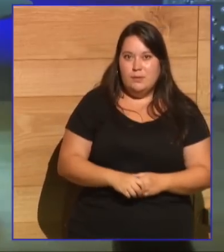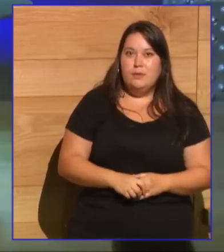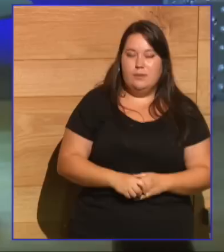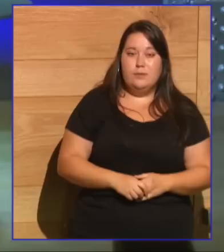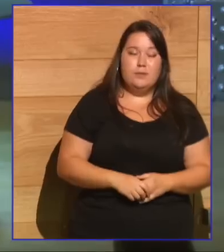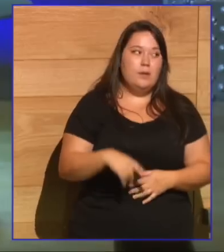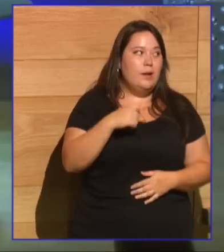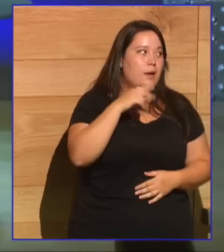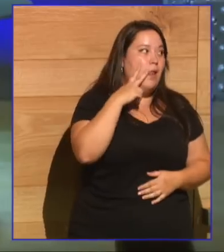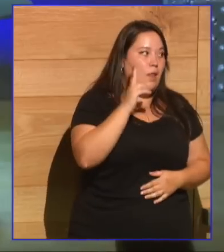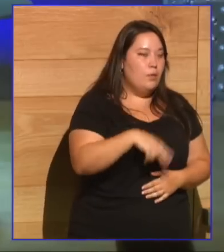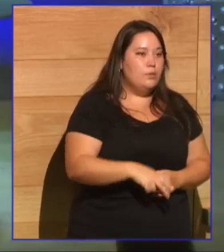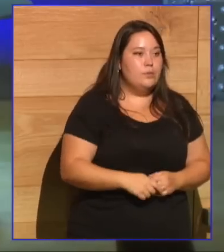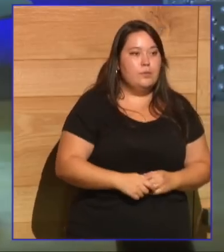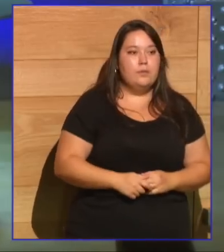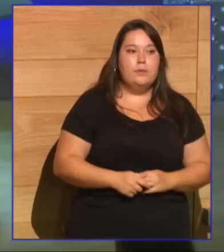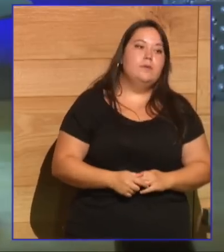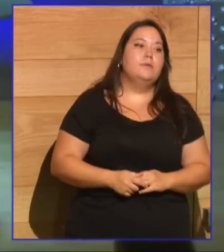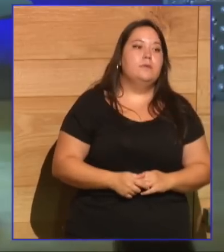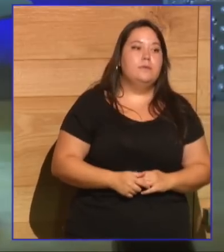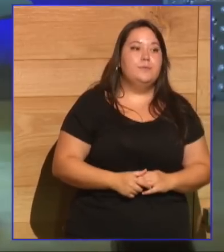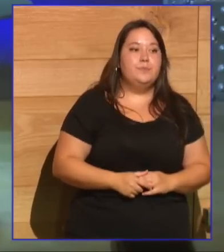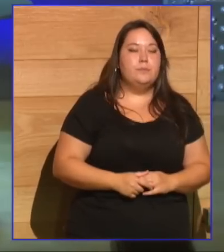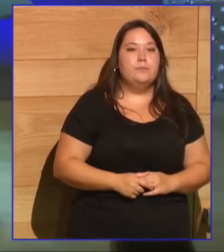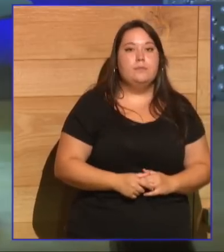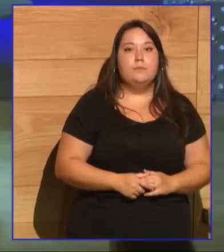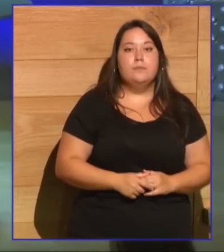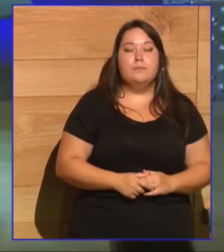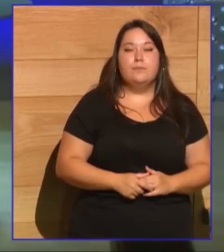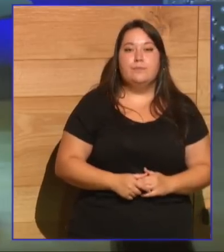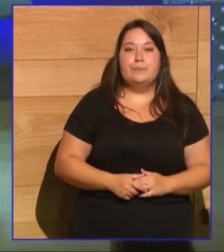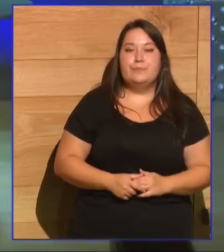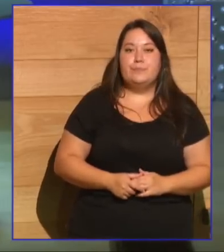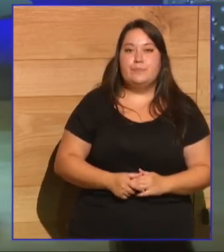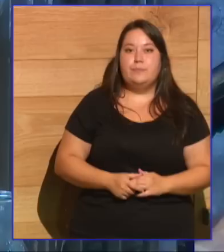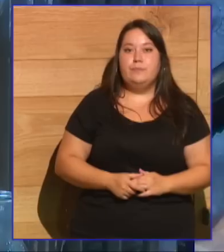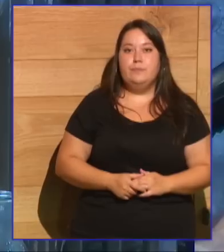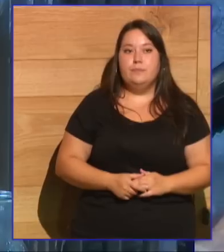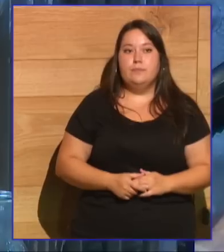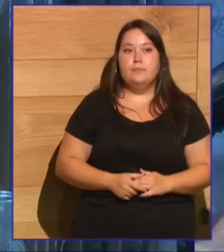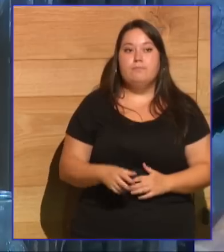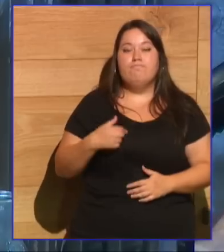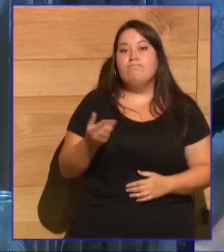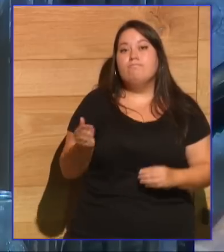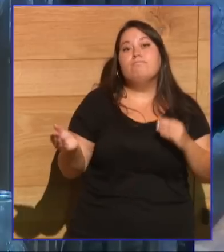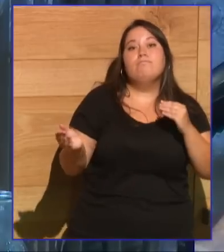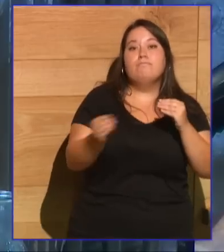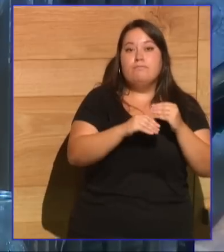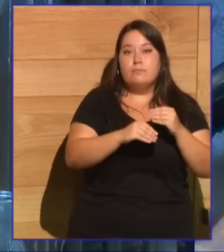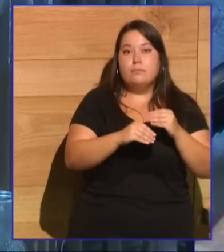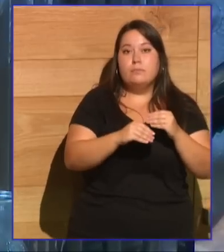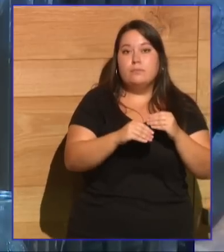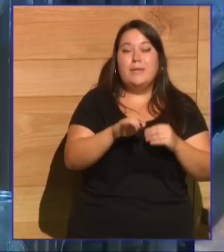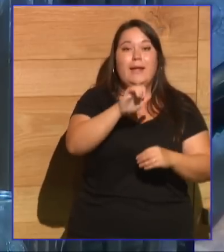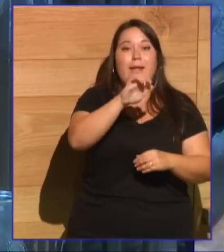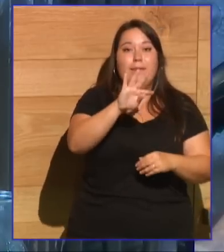toda la razón casi todo lo que piensa si es bueno lo que lo que puedo aportar aquí sobre el origen de te